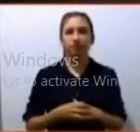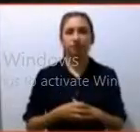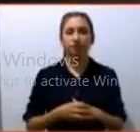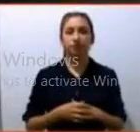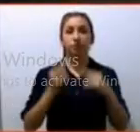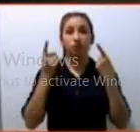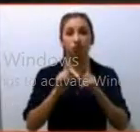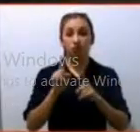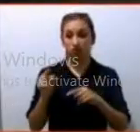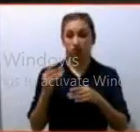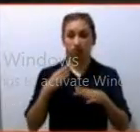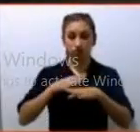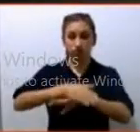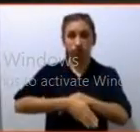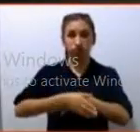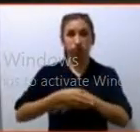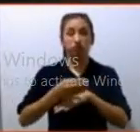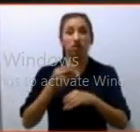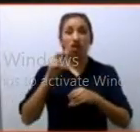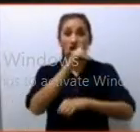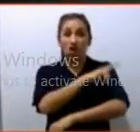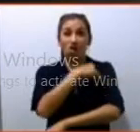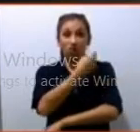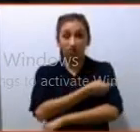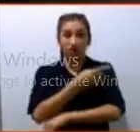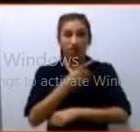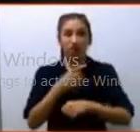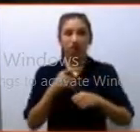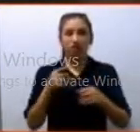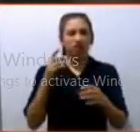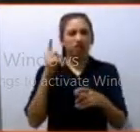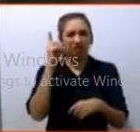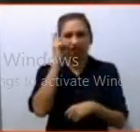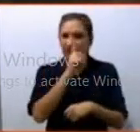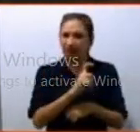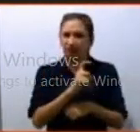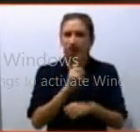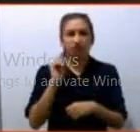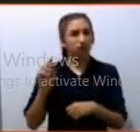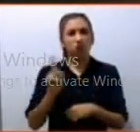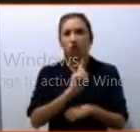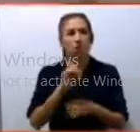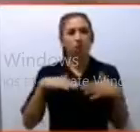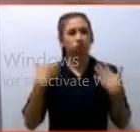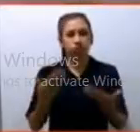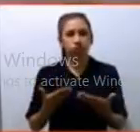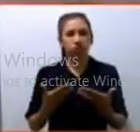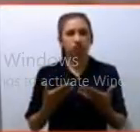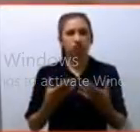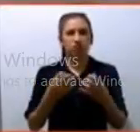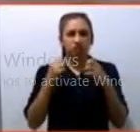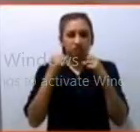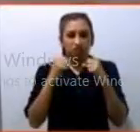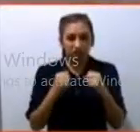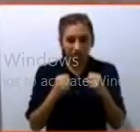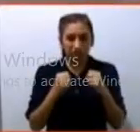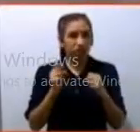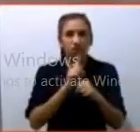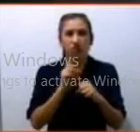Cuando entró Ángel a rehabilitación, estaba muy rígido. Él no podía sentarse. La cabeza no